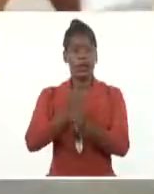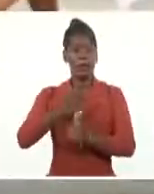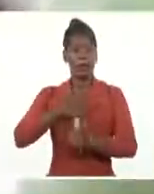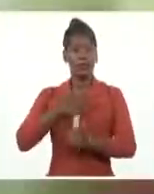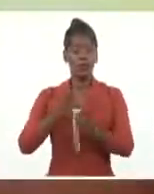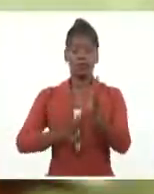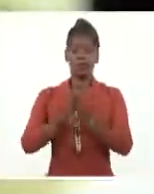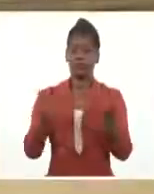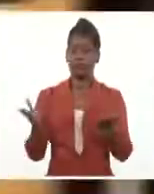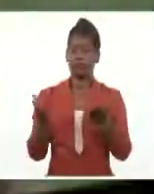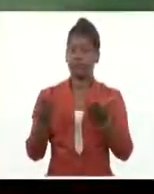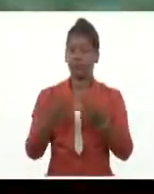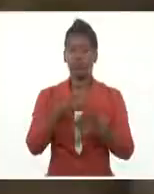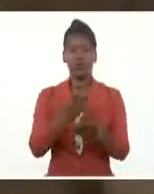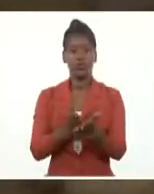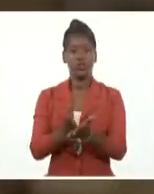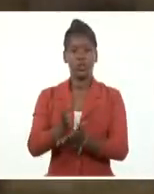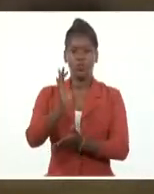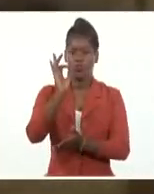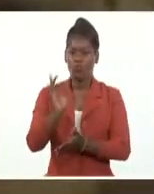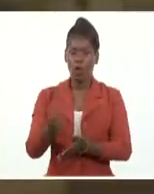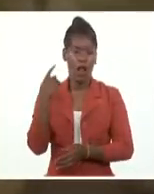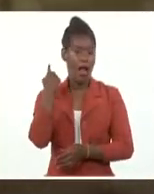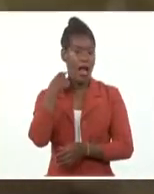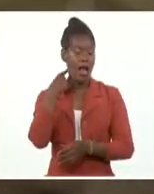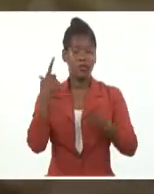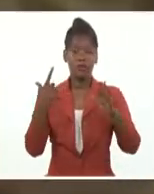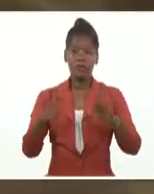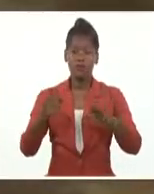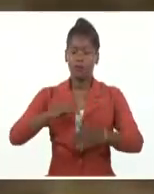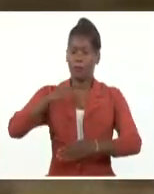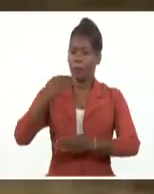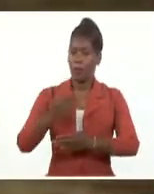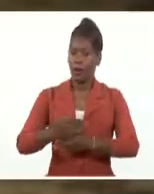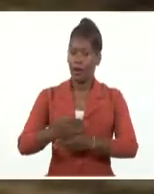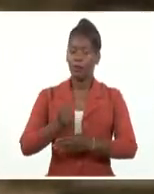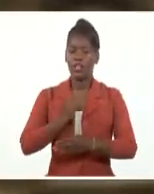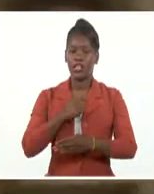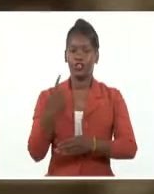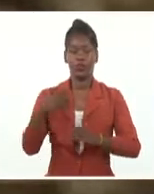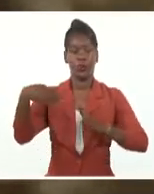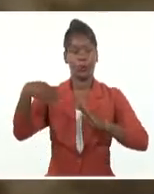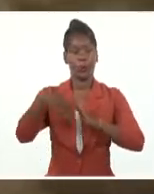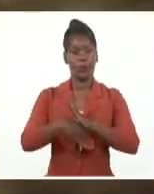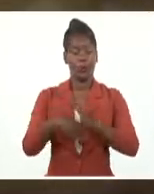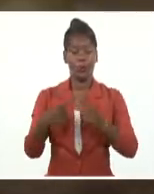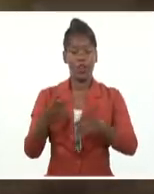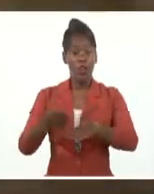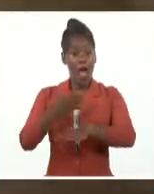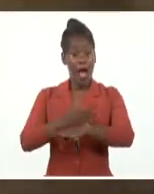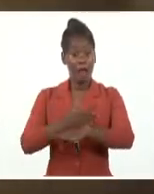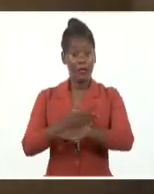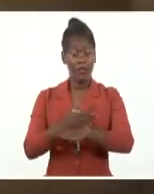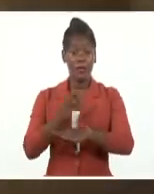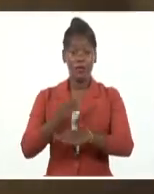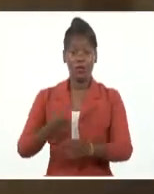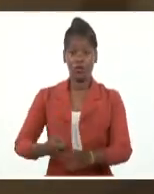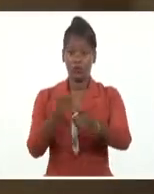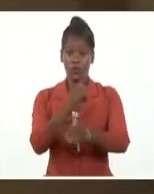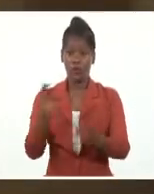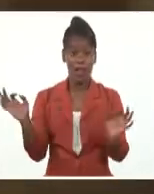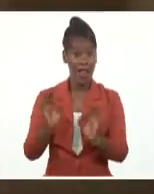el sistema político cubano para recuperar su posición en Cuba antes del 59, cuando la historia demuestra